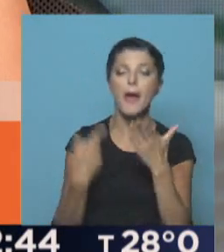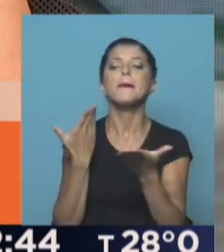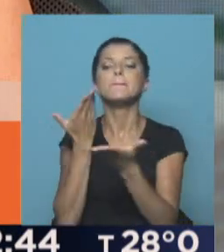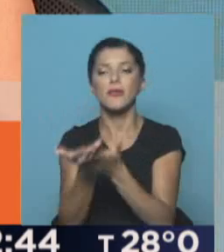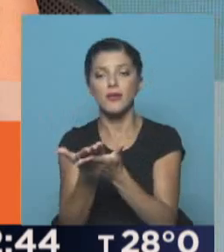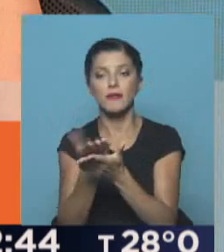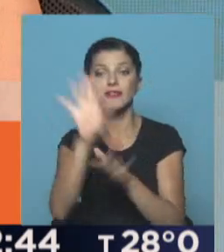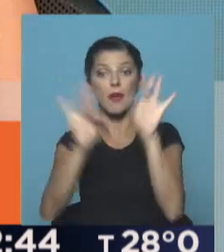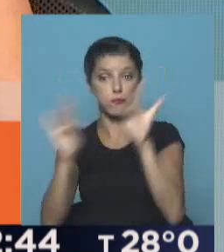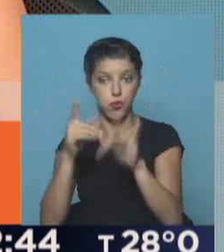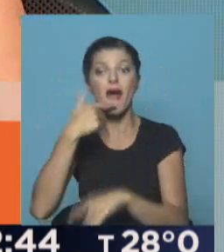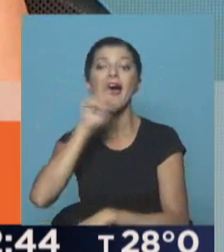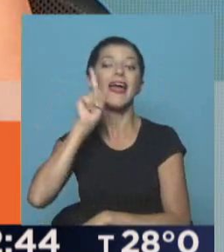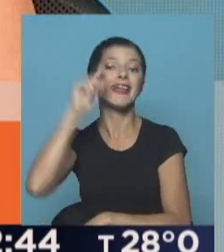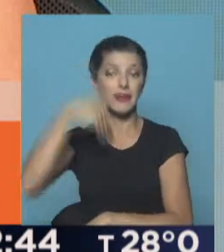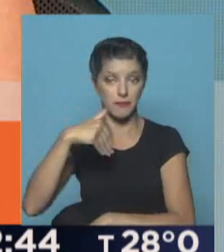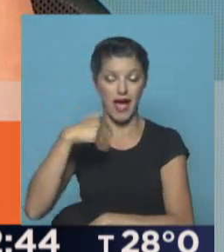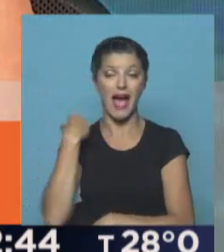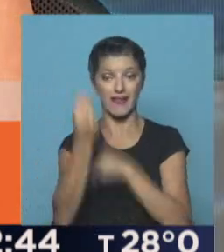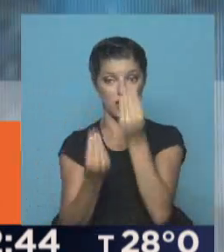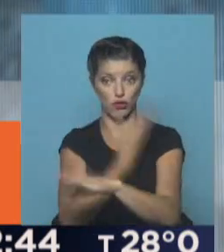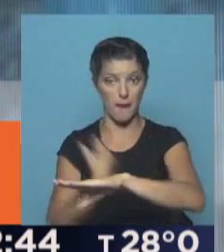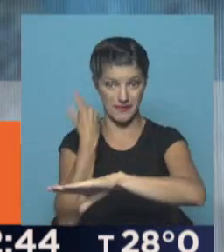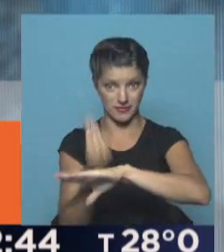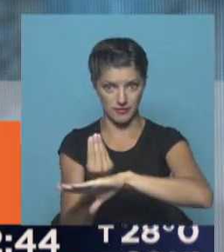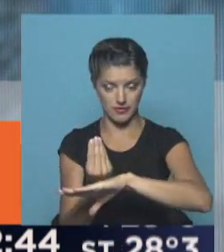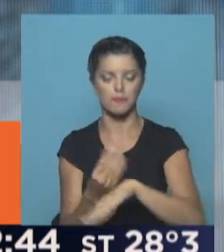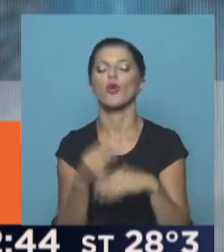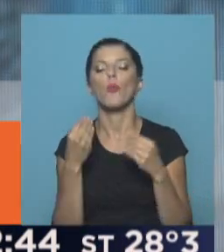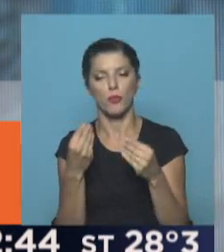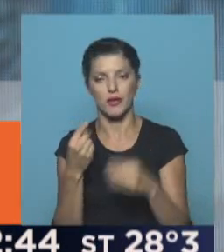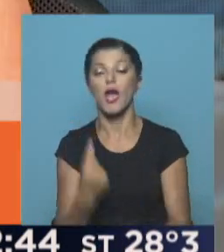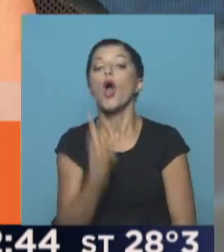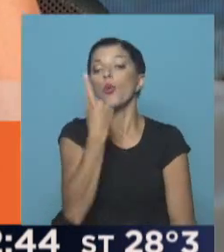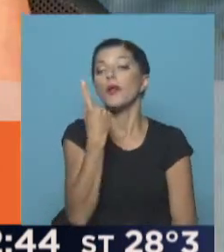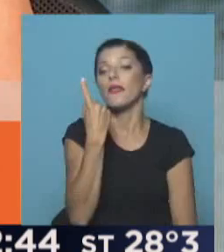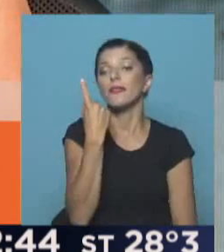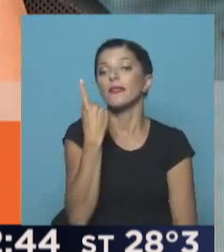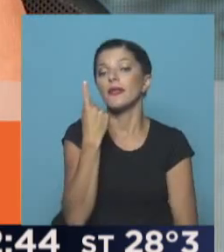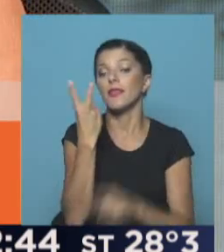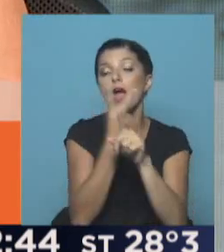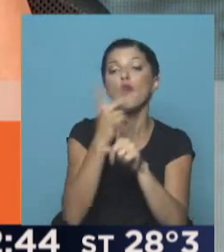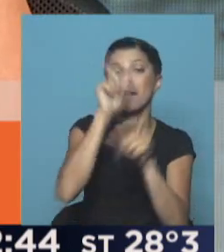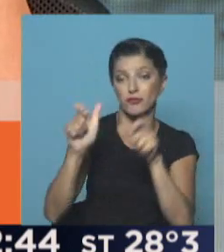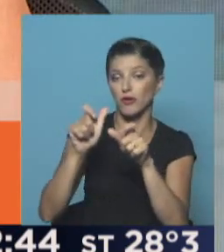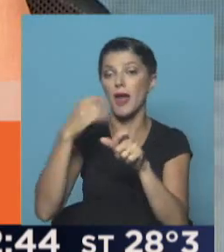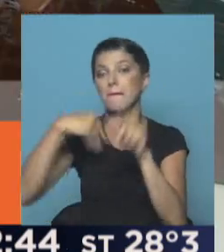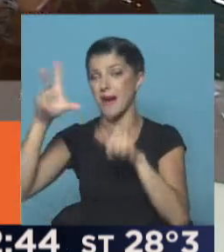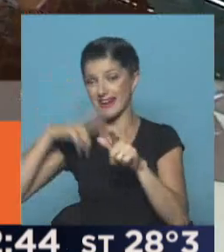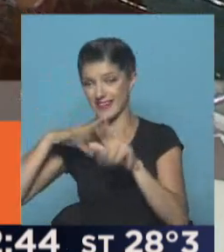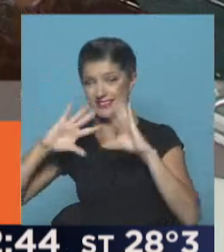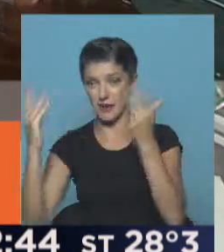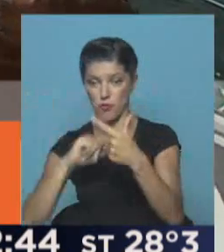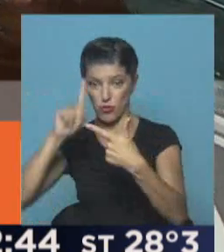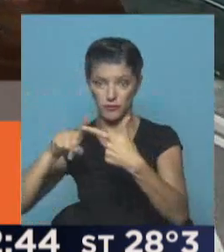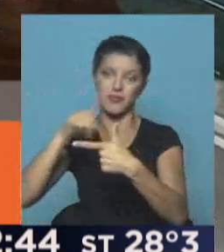Slim como candidato presidencial, bajo el argumento de que como es uno de los 2 hombres más ricos del mundo, siempre se alterna con Bill Gates, era